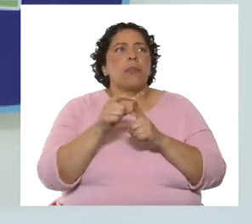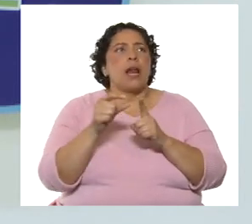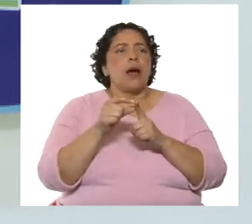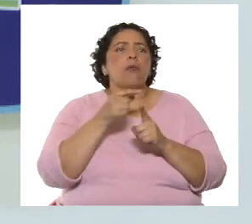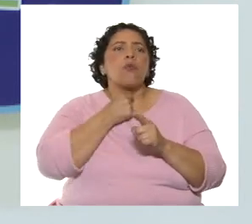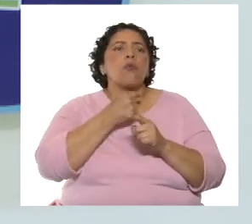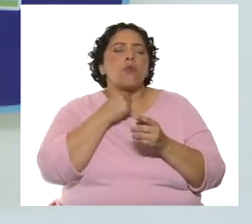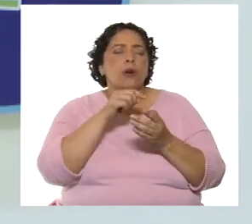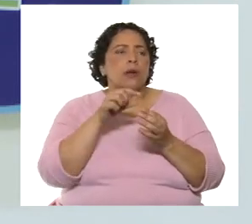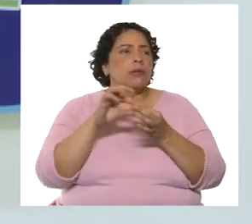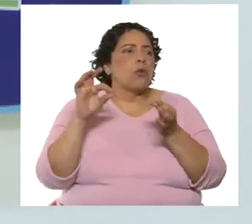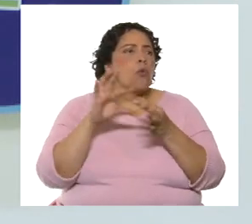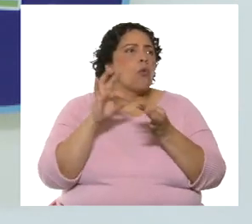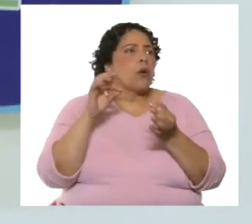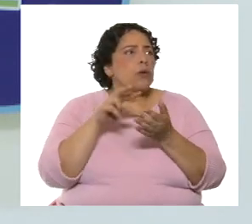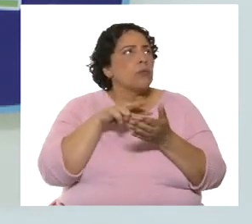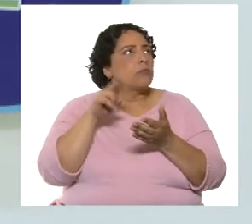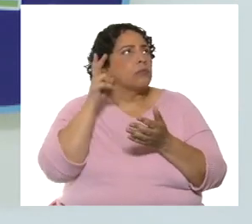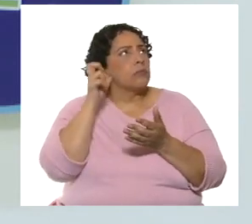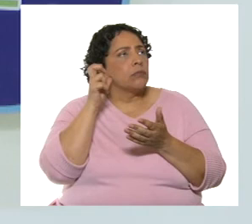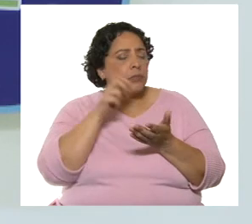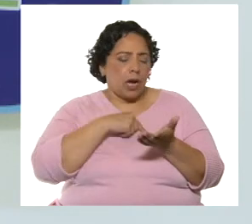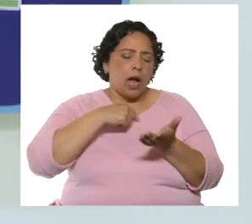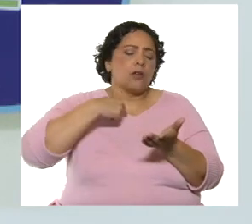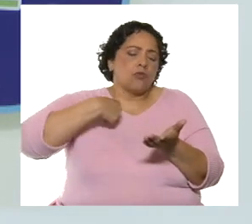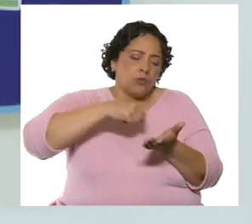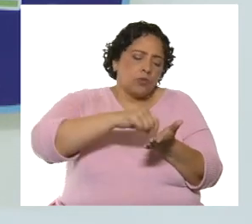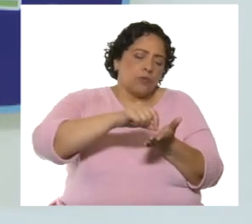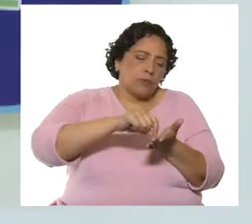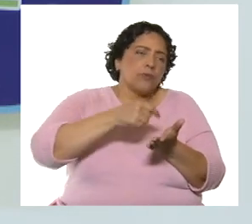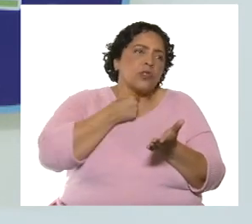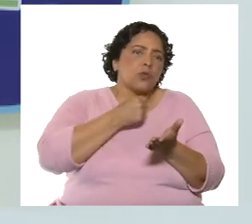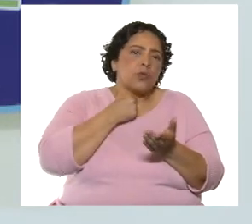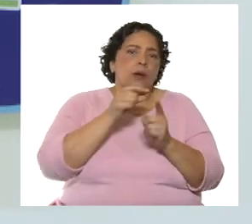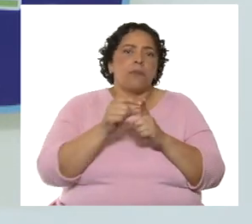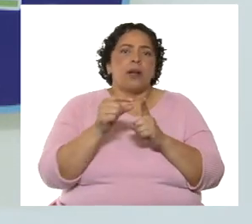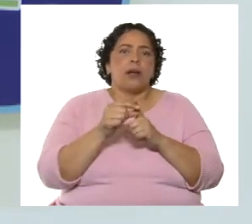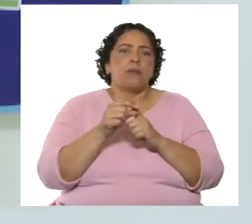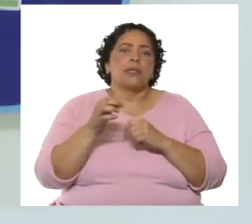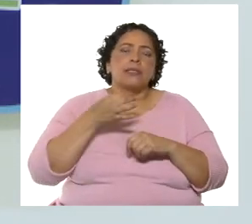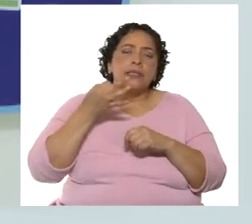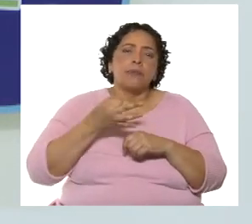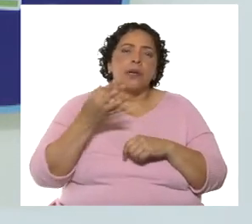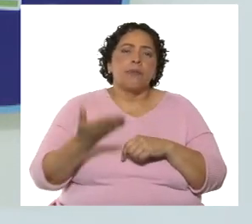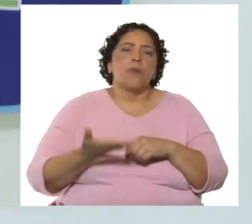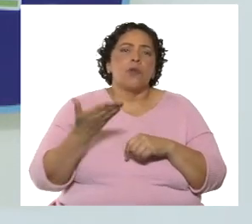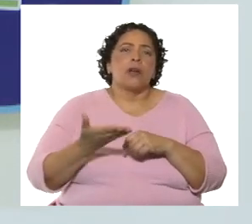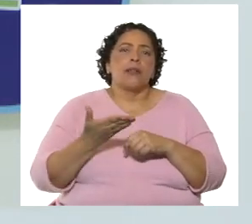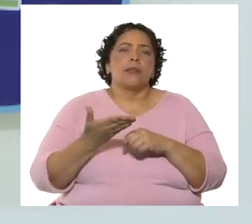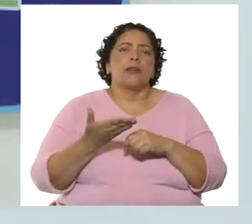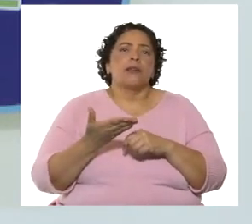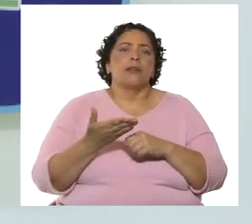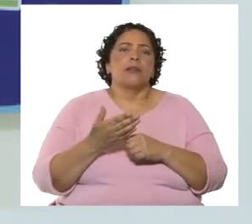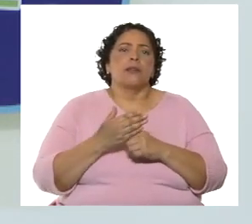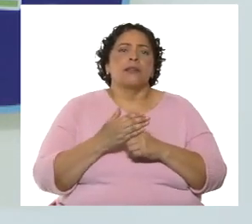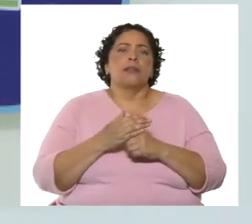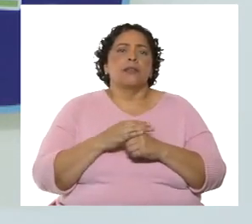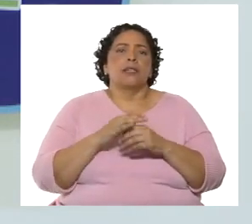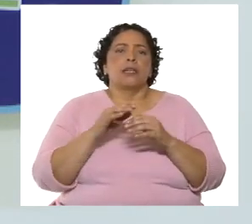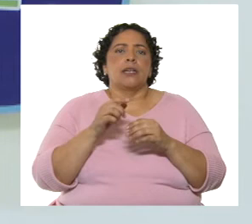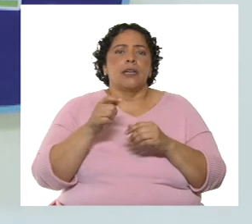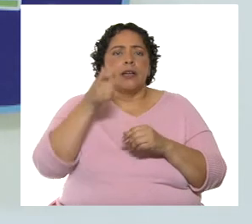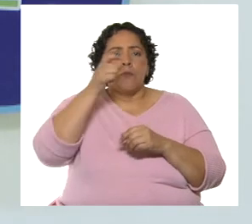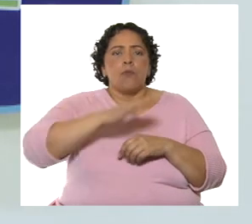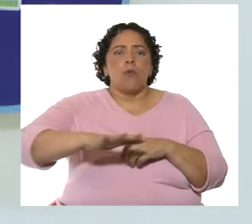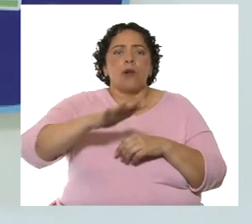llamó la atención de esa lectura que realizó. Es una manera siempre importante y fundamental que con la población